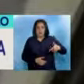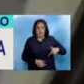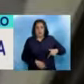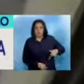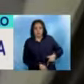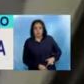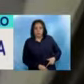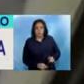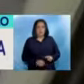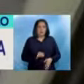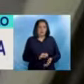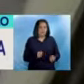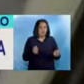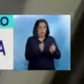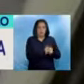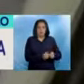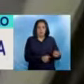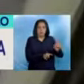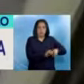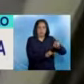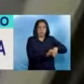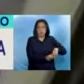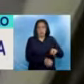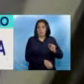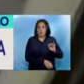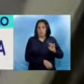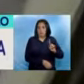y junto a Nandito huye.